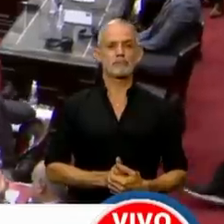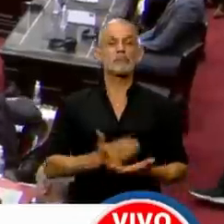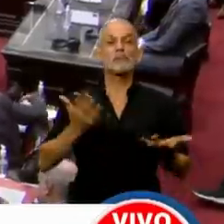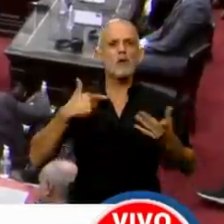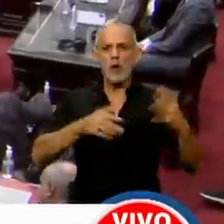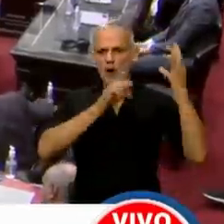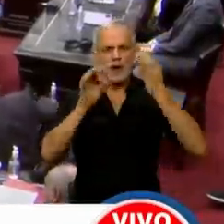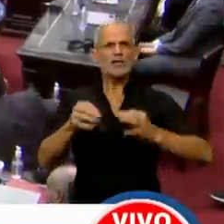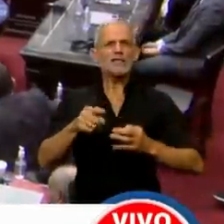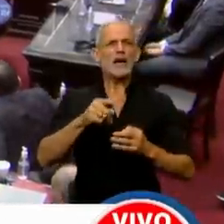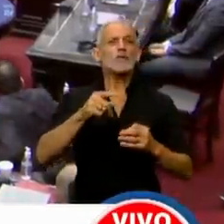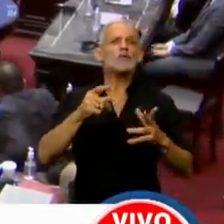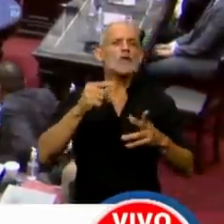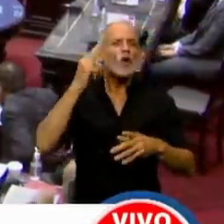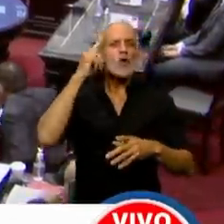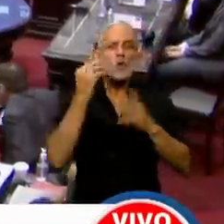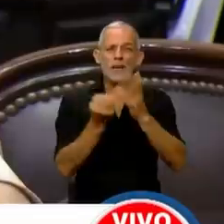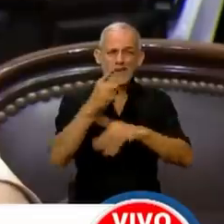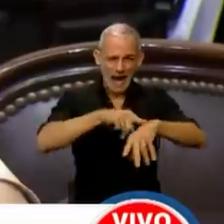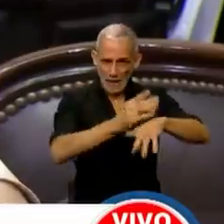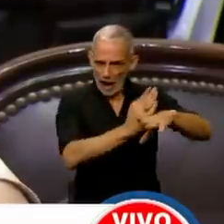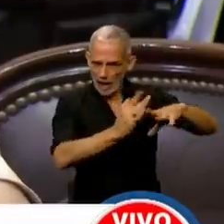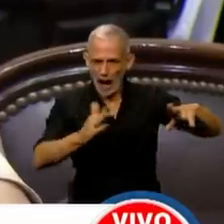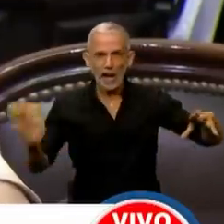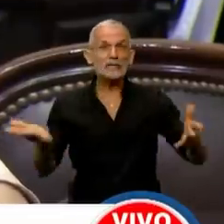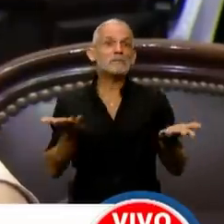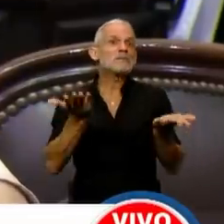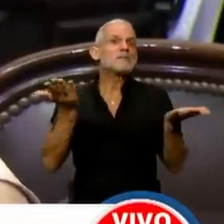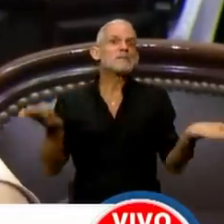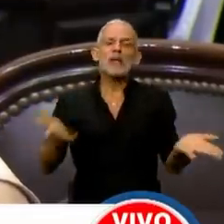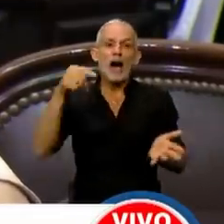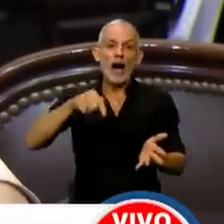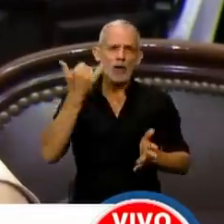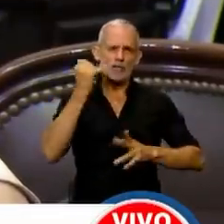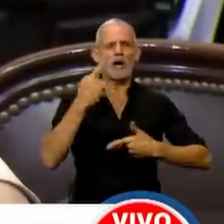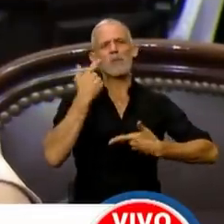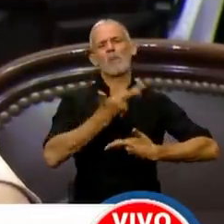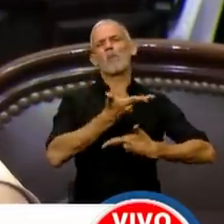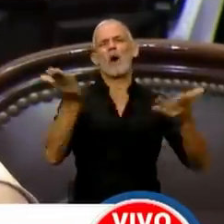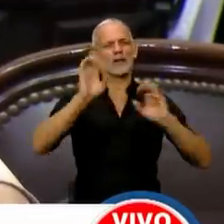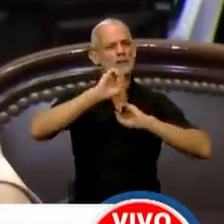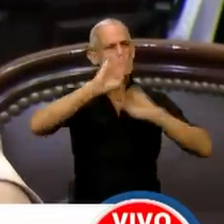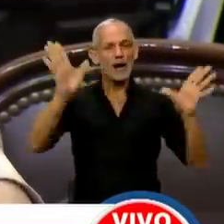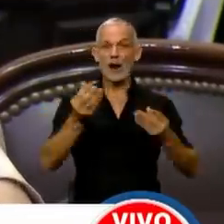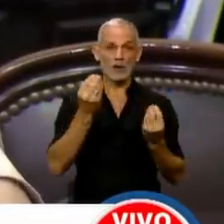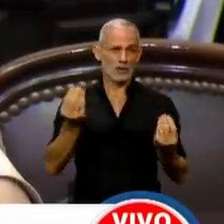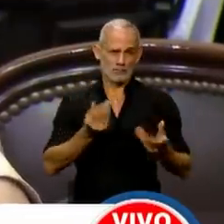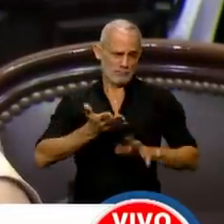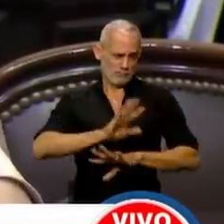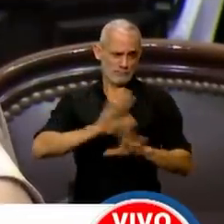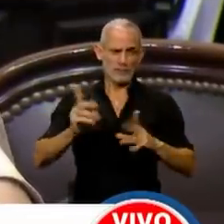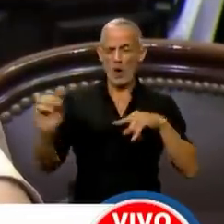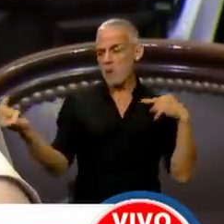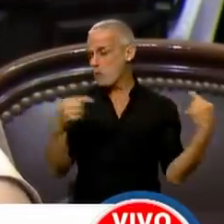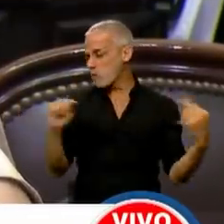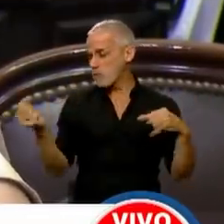Cuando llegamos a las 9 de la mañana, lo que queda develado totalmente es la brutal interna